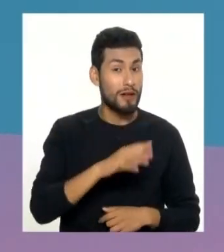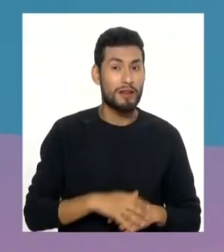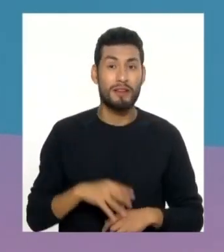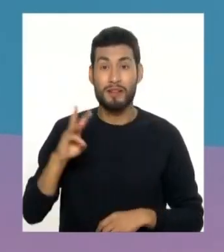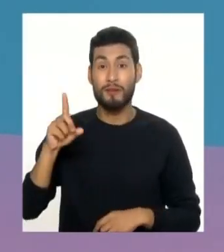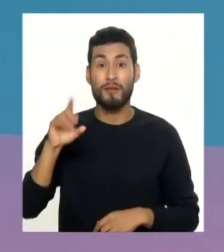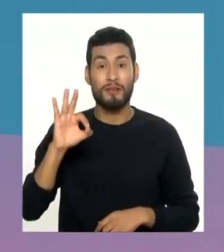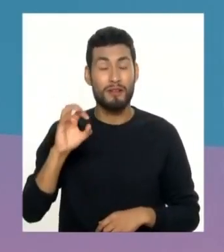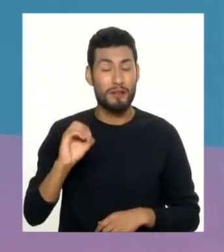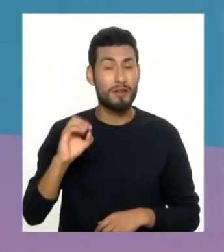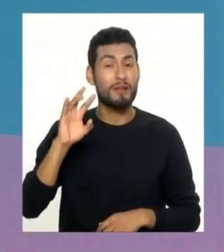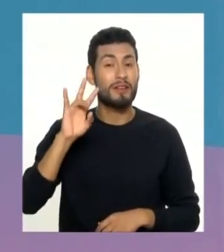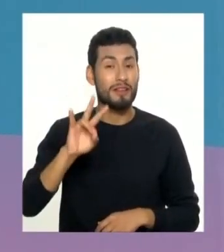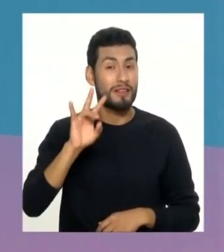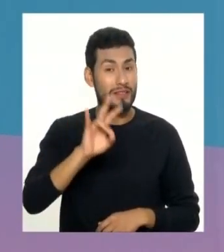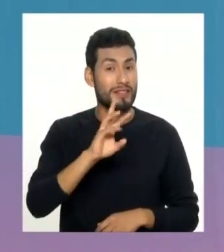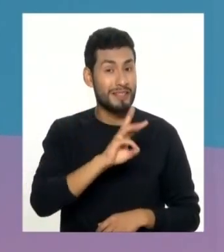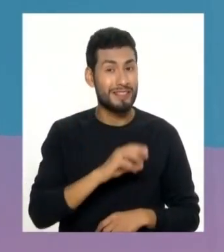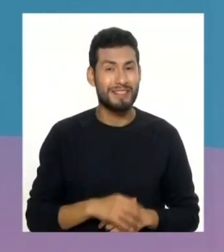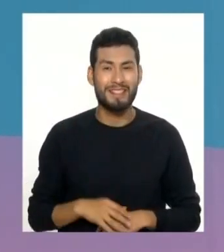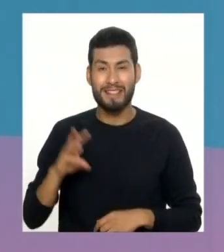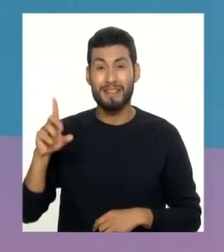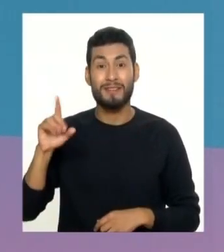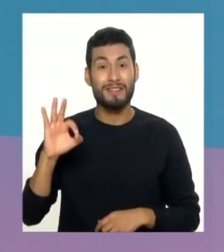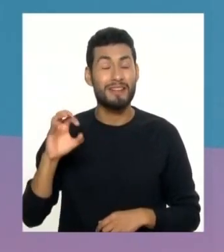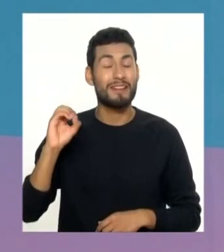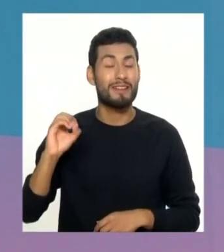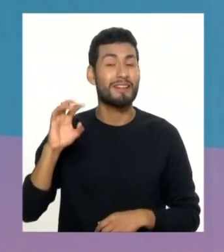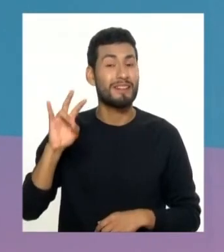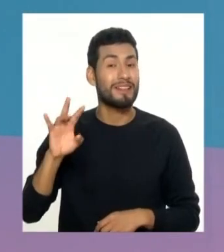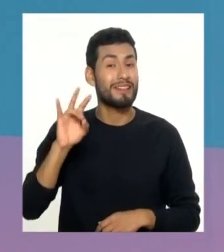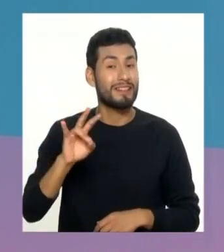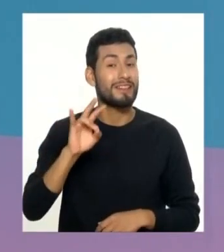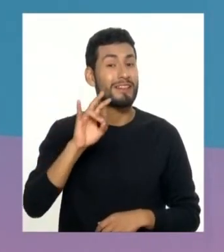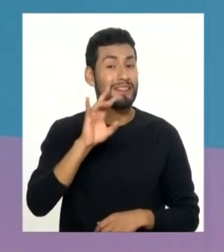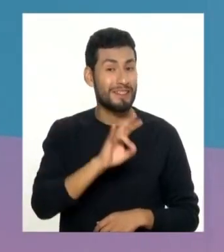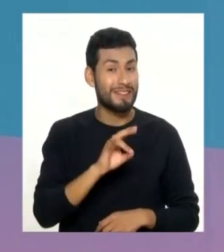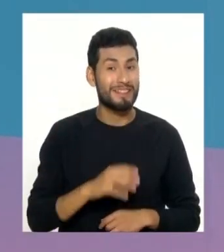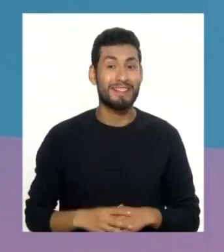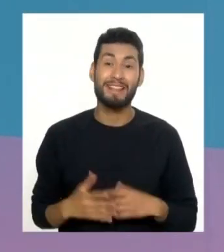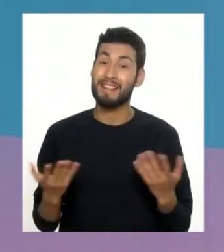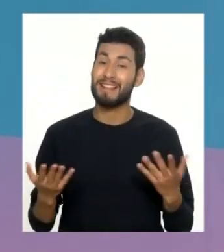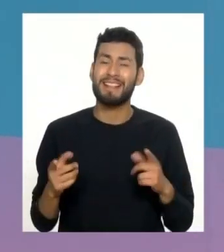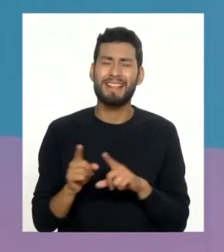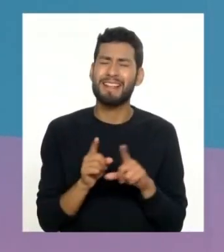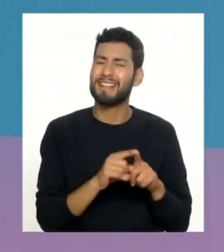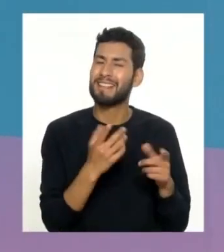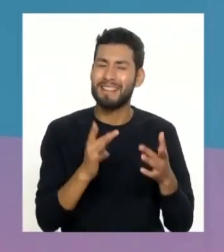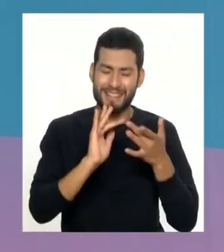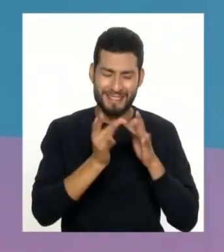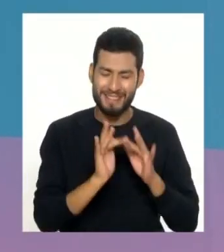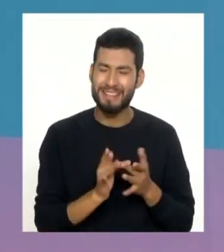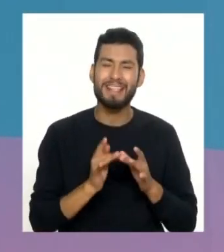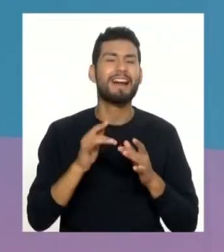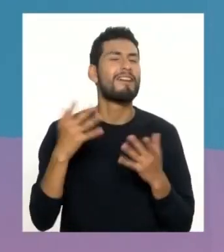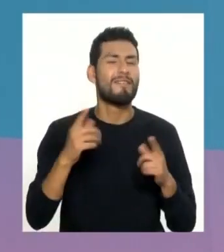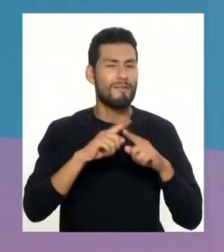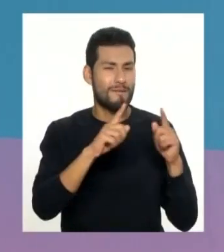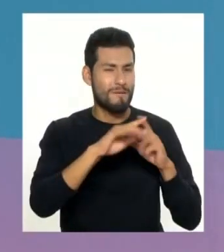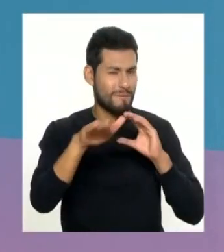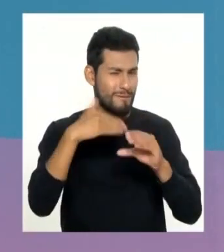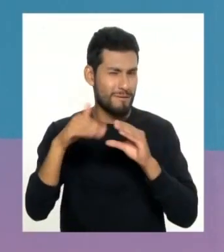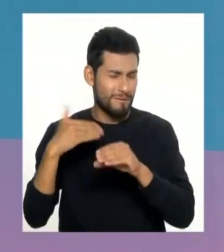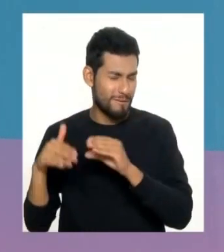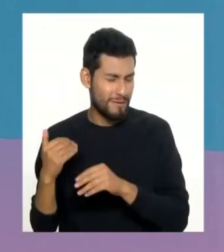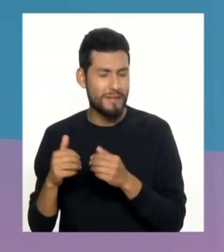el 619-0776 y el 619-0777. Y por supuesto también nos pueden escribir a través de nuestras